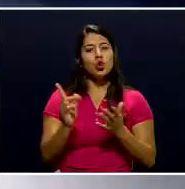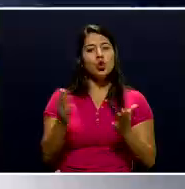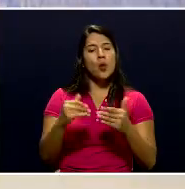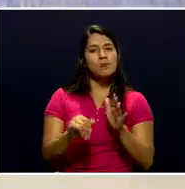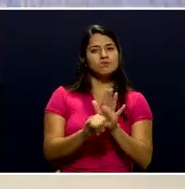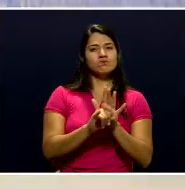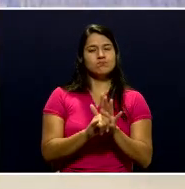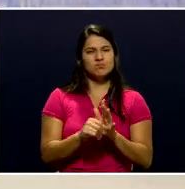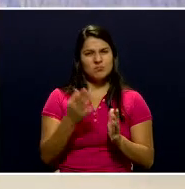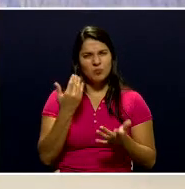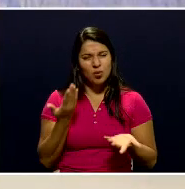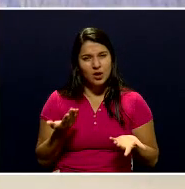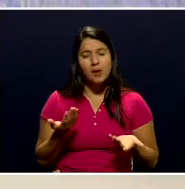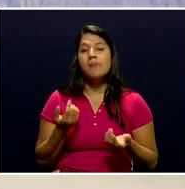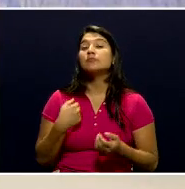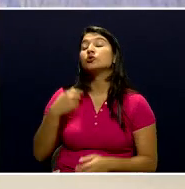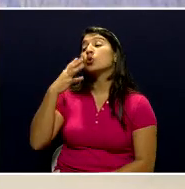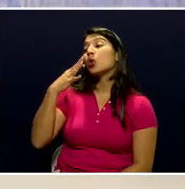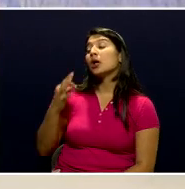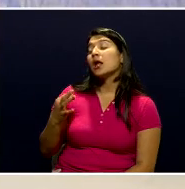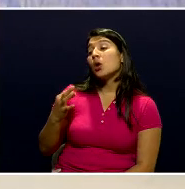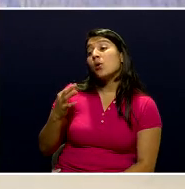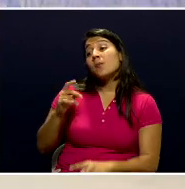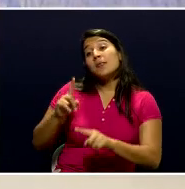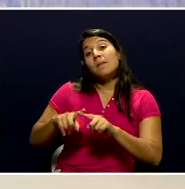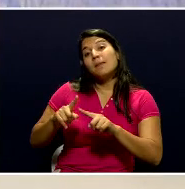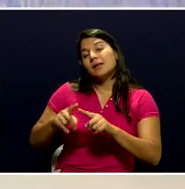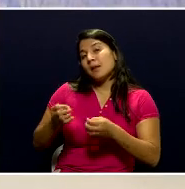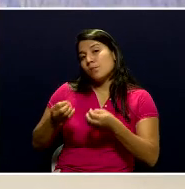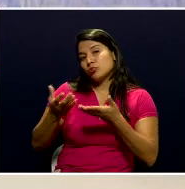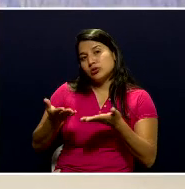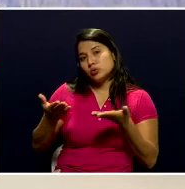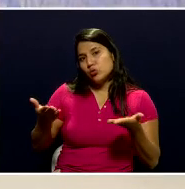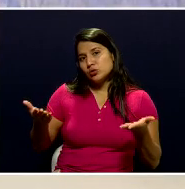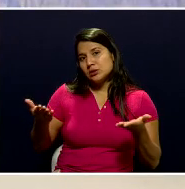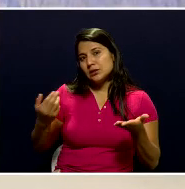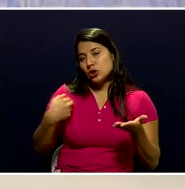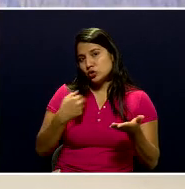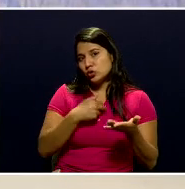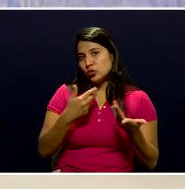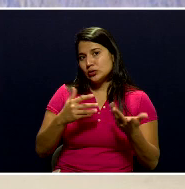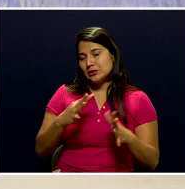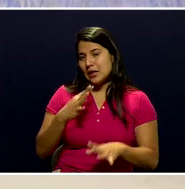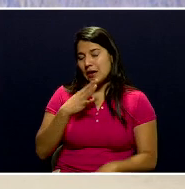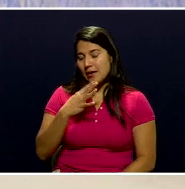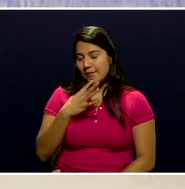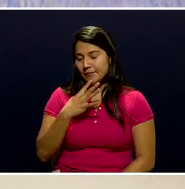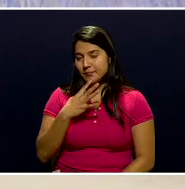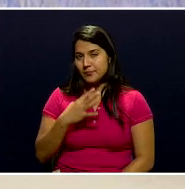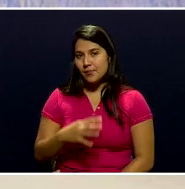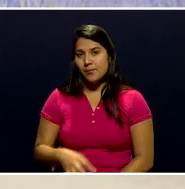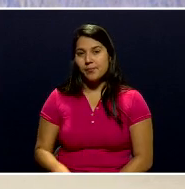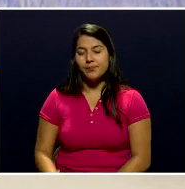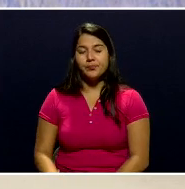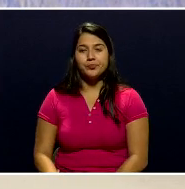Bueno, yo creo que aquí hay varios factores que los hemos ido hablando a lo largo de esta conversación.